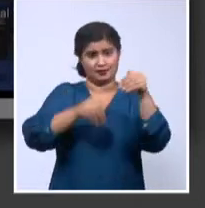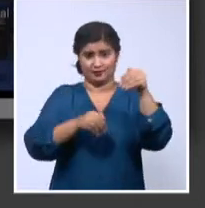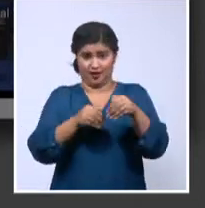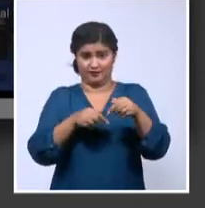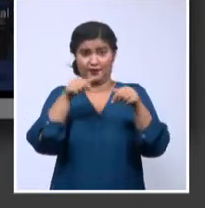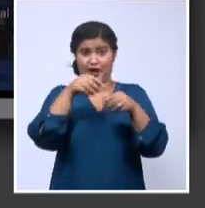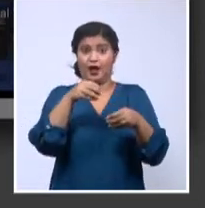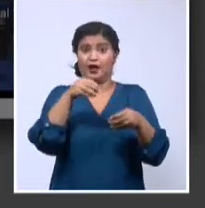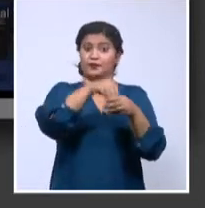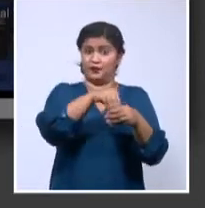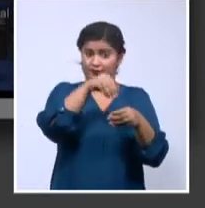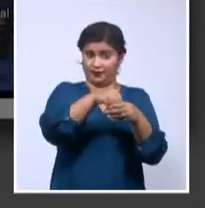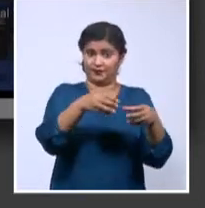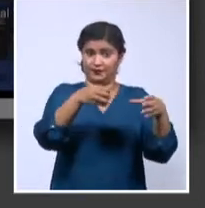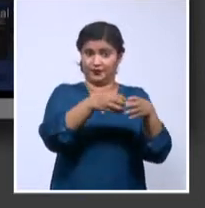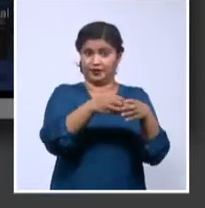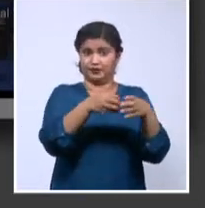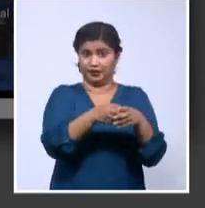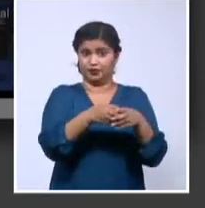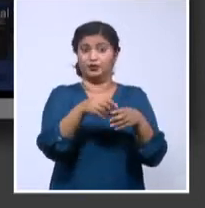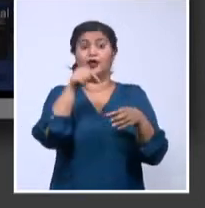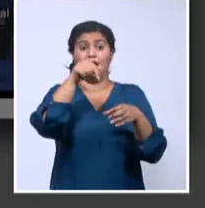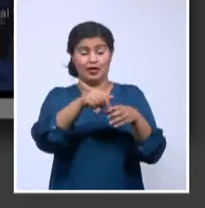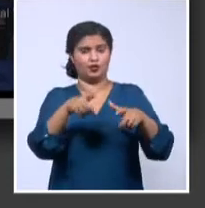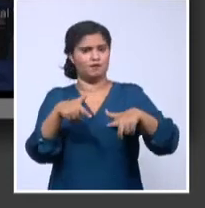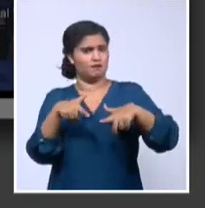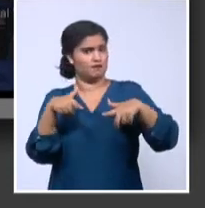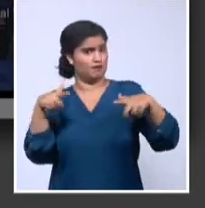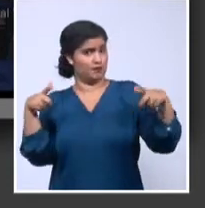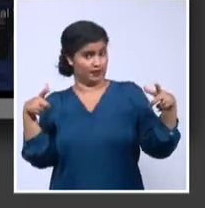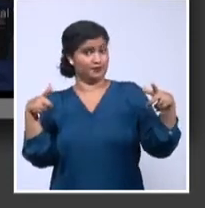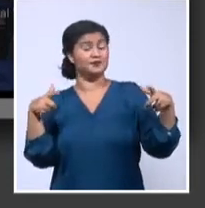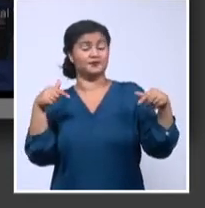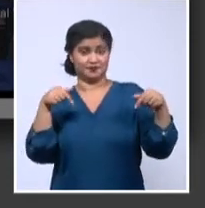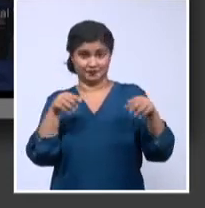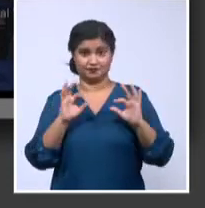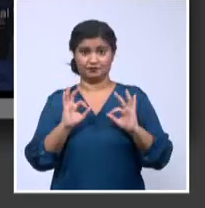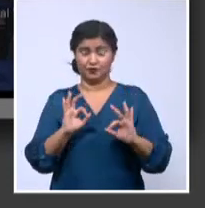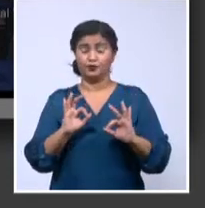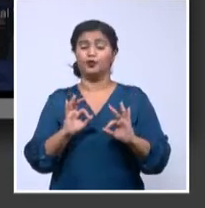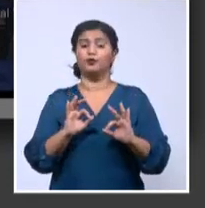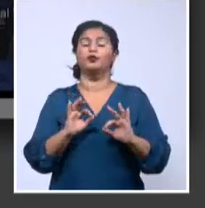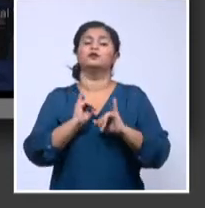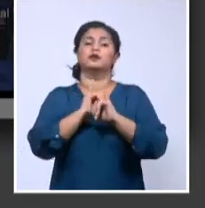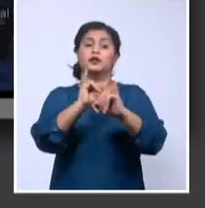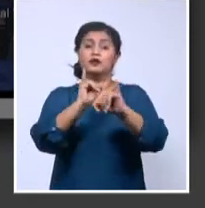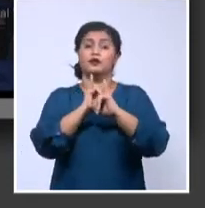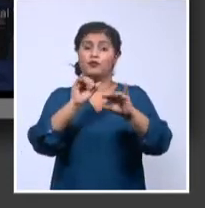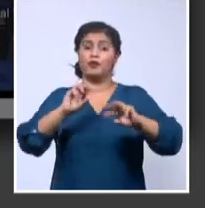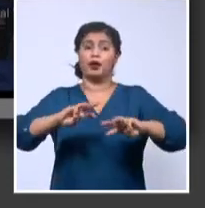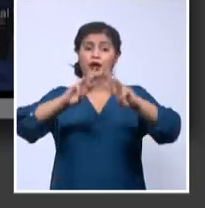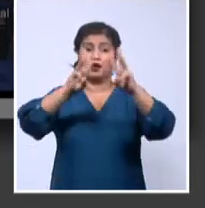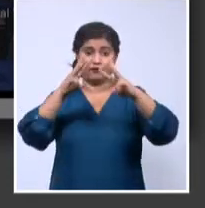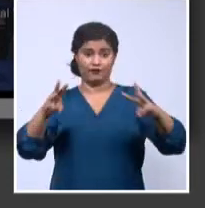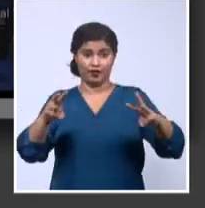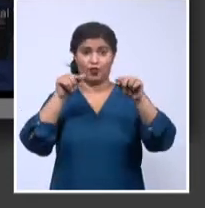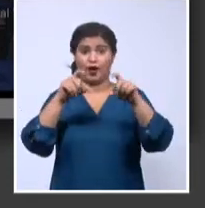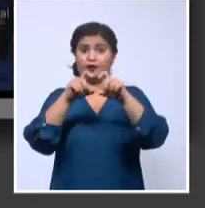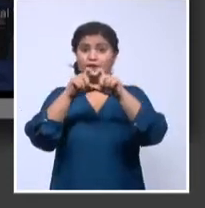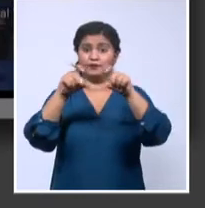del Ministerio de Cultura, los medios lo estamos replicando, en las redes sociales, donde quiera usted puede encontrar ahora mismo este correo que tiene la lista de